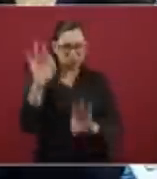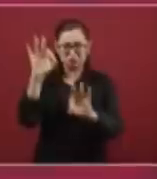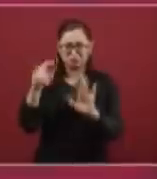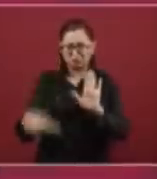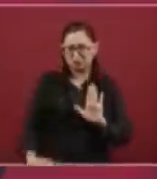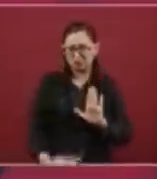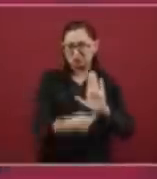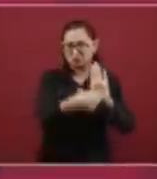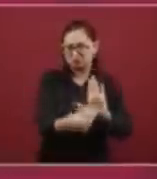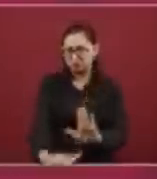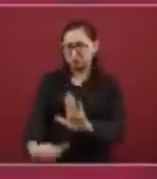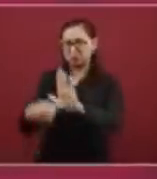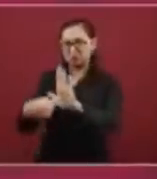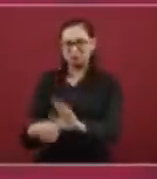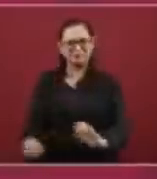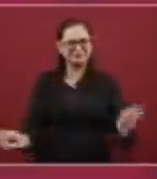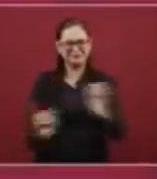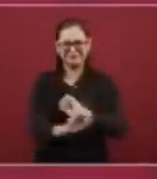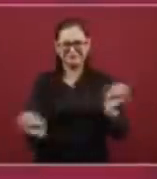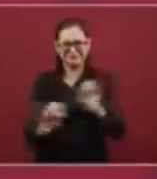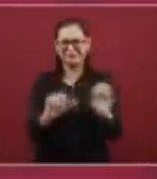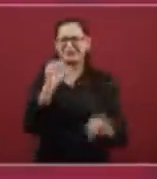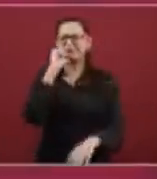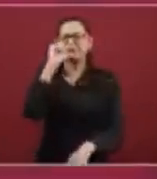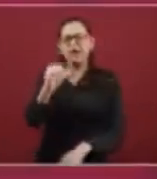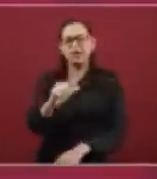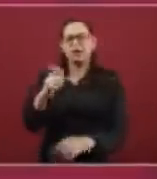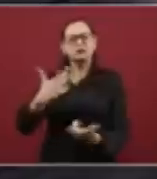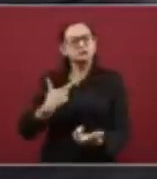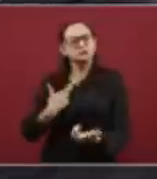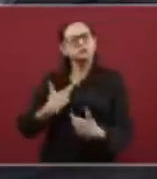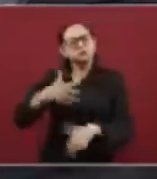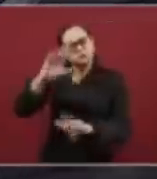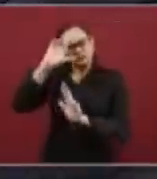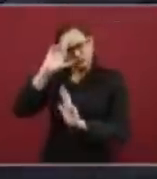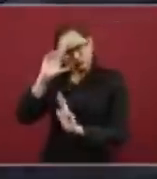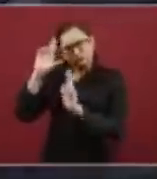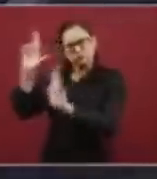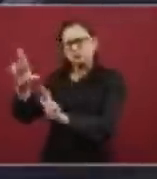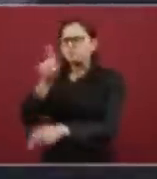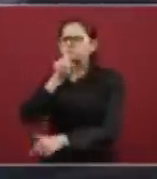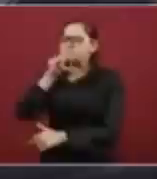las cartas, pues por respeto a que